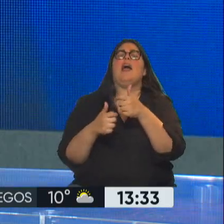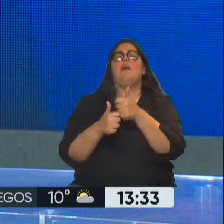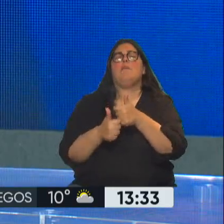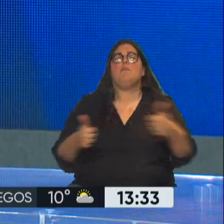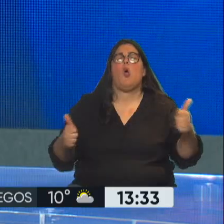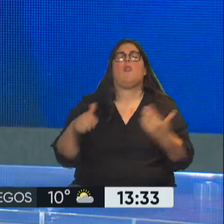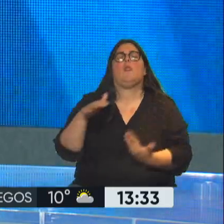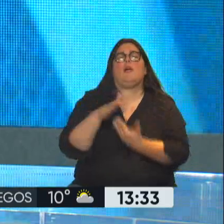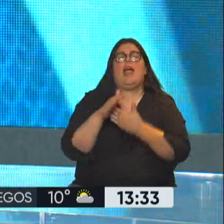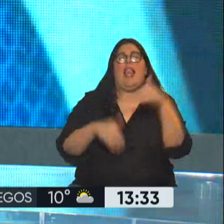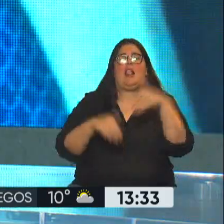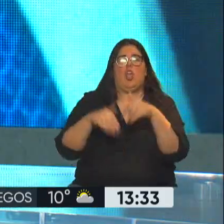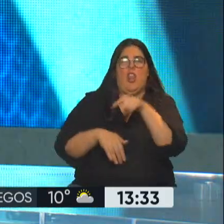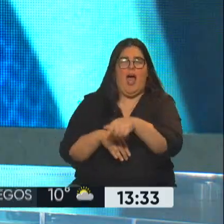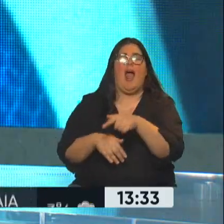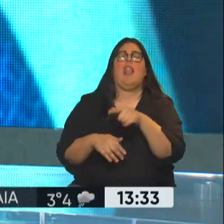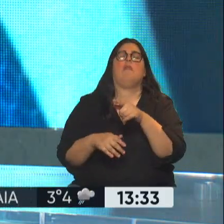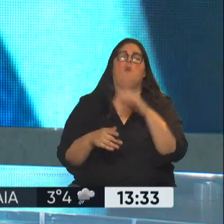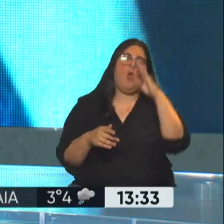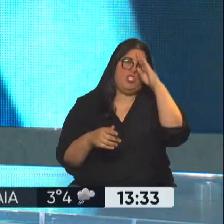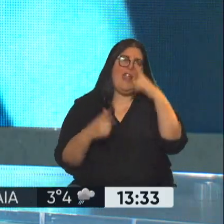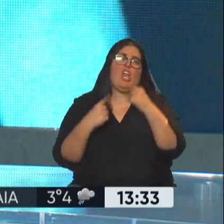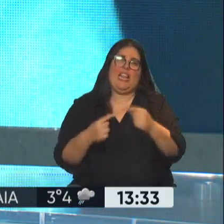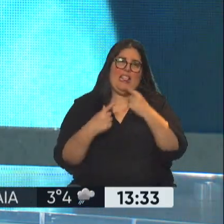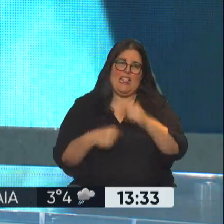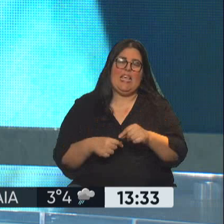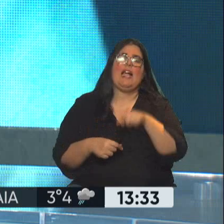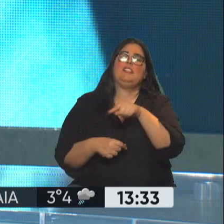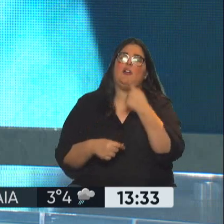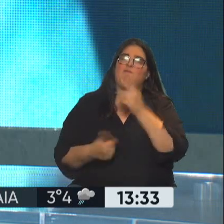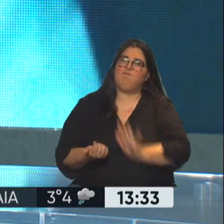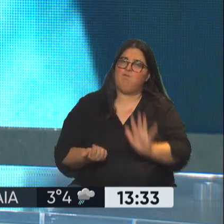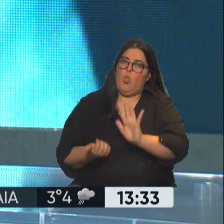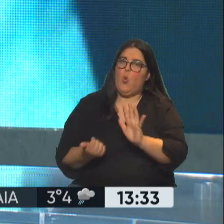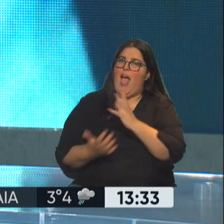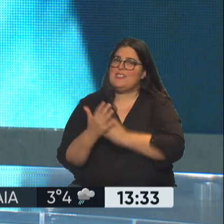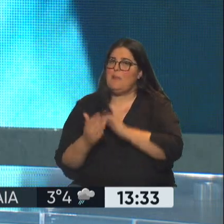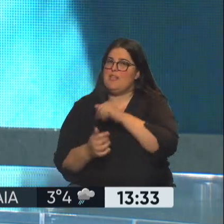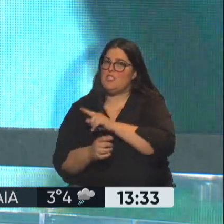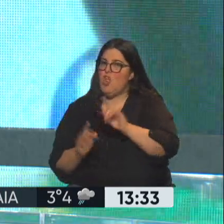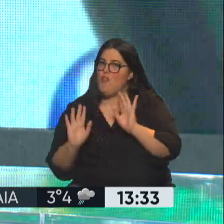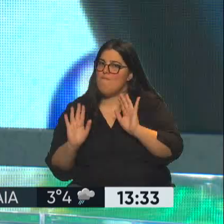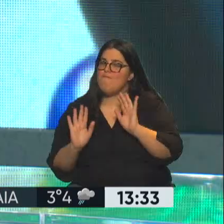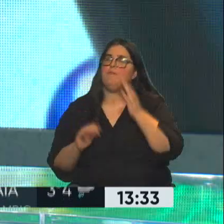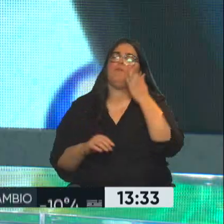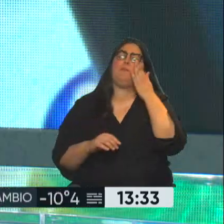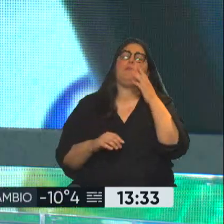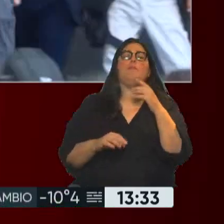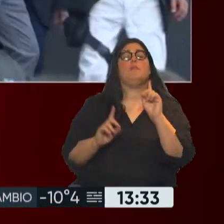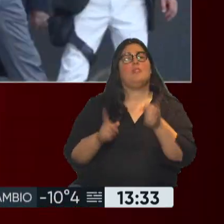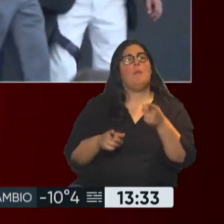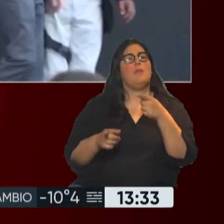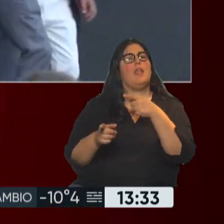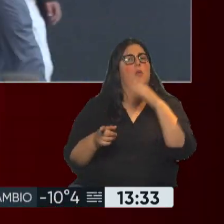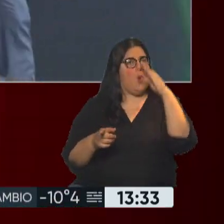cuestionado por parte de Bolsonaro. Entonces eso siembra dudas. Pero por otro lado la pregunta es, ¿a Bolsonaro quizás le sirve